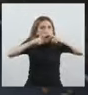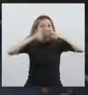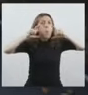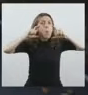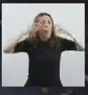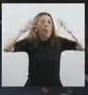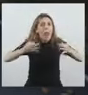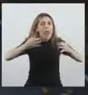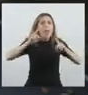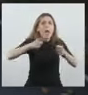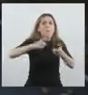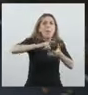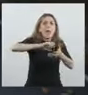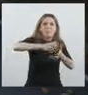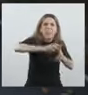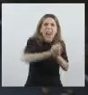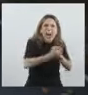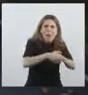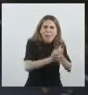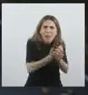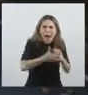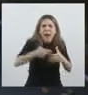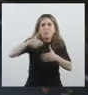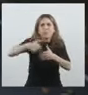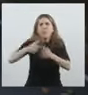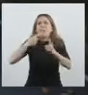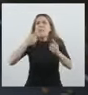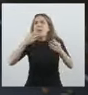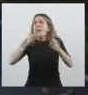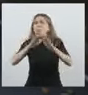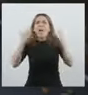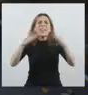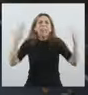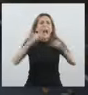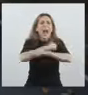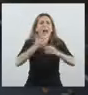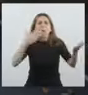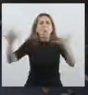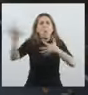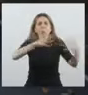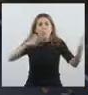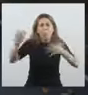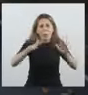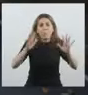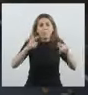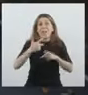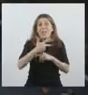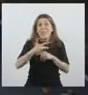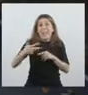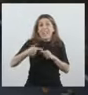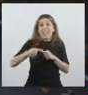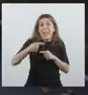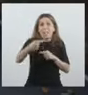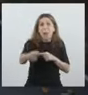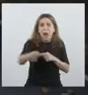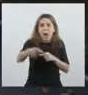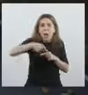frecuente de manos, además de la ventilación adecuada. Las próximas 3 semanas son